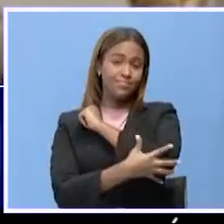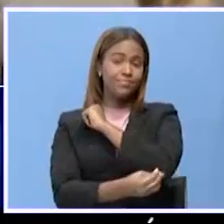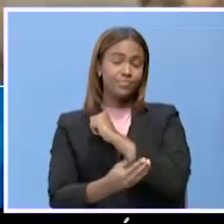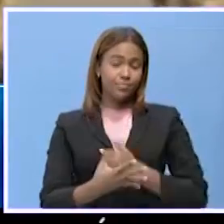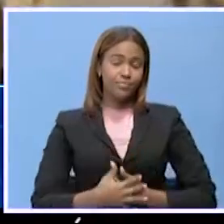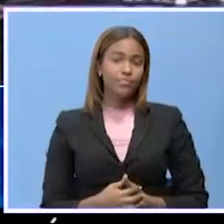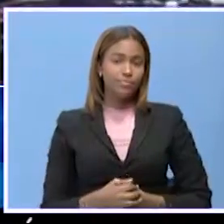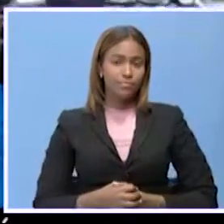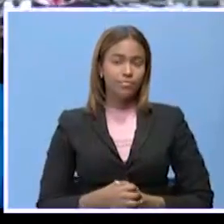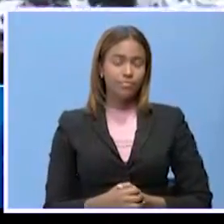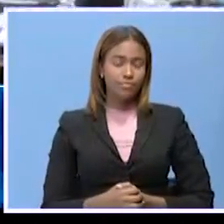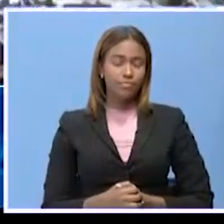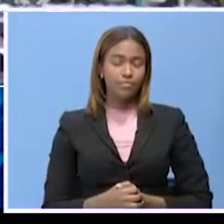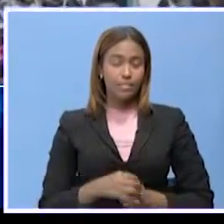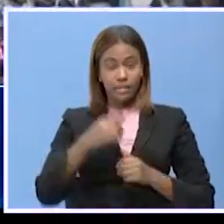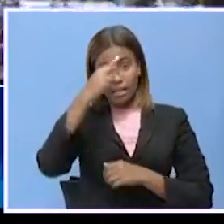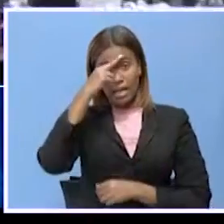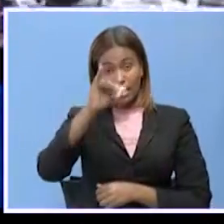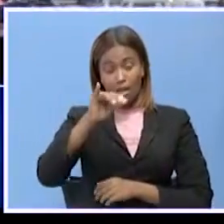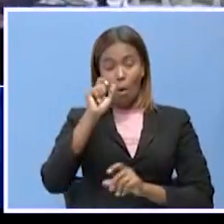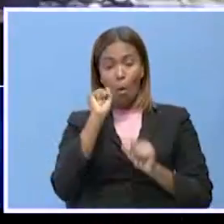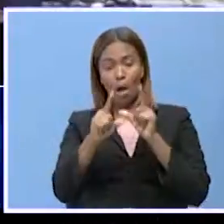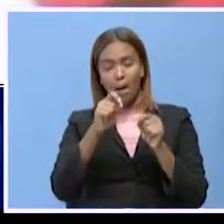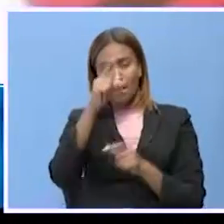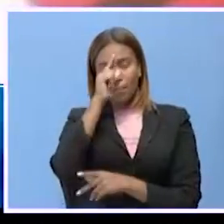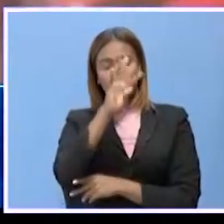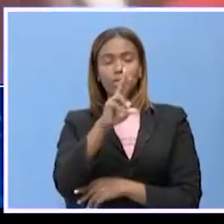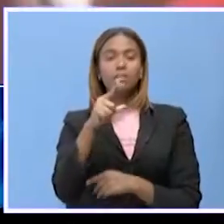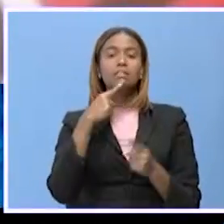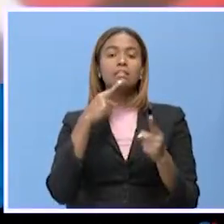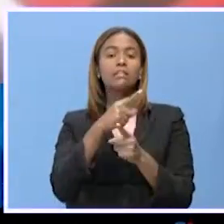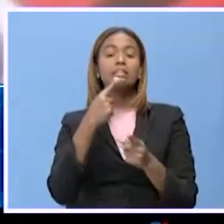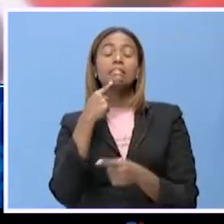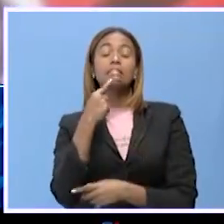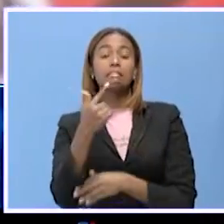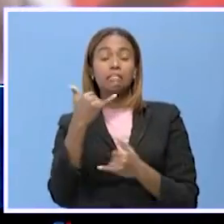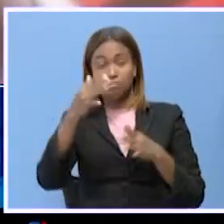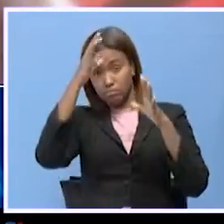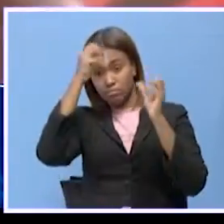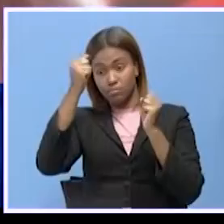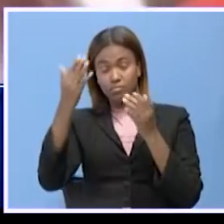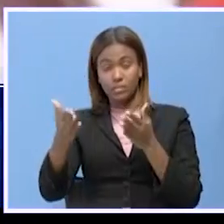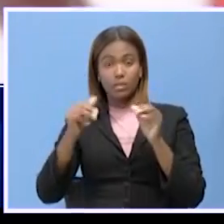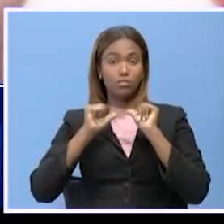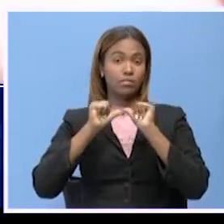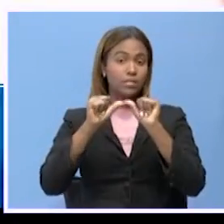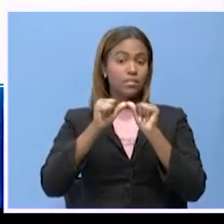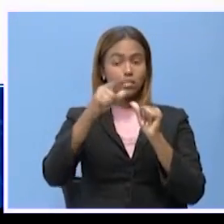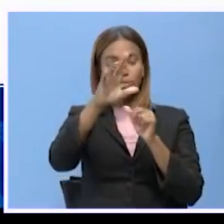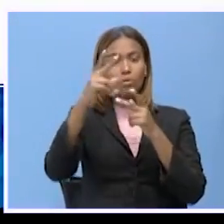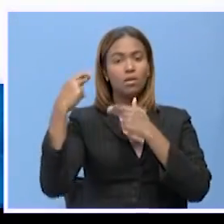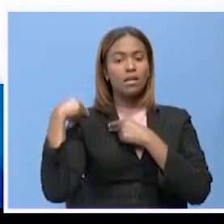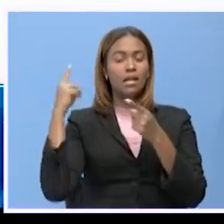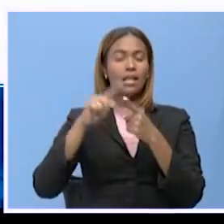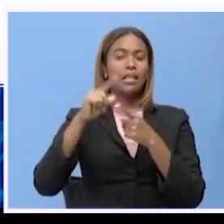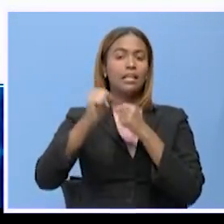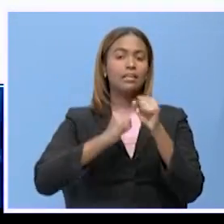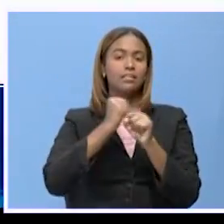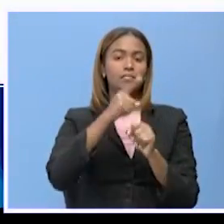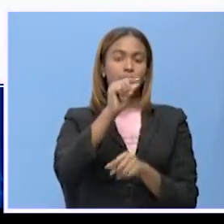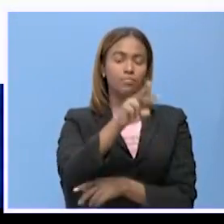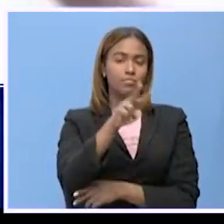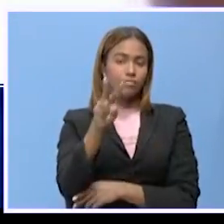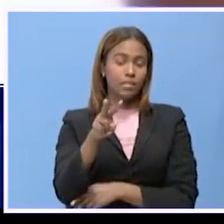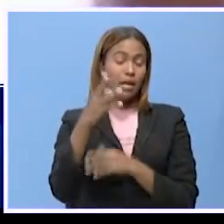menos pudientes. Haitianos encuestados por 4RD respaldan que el mandatario continúe en el poder hasta el